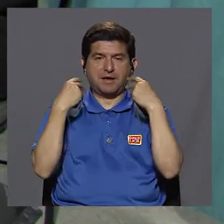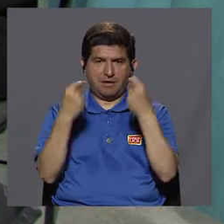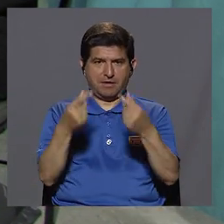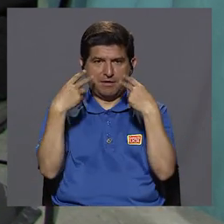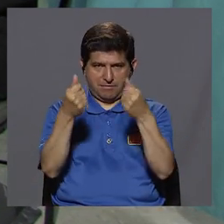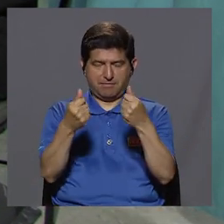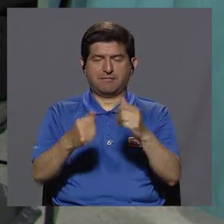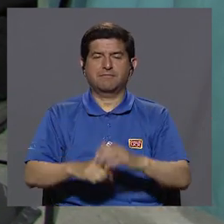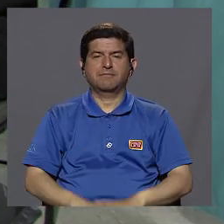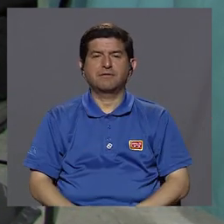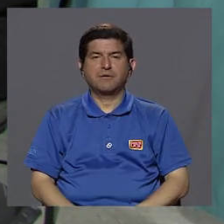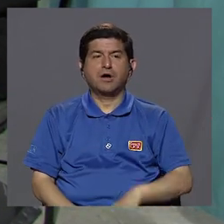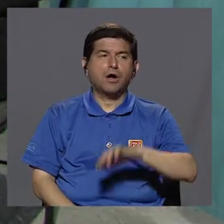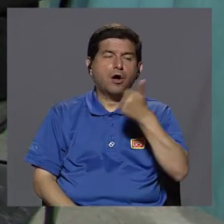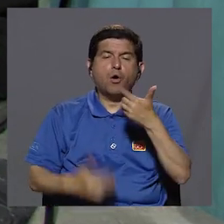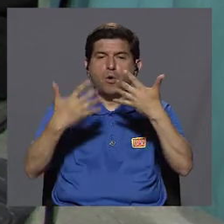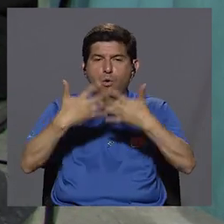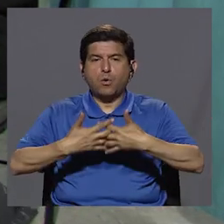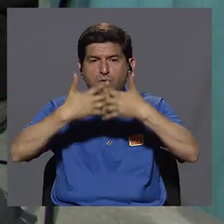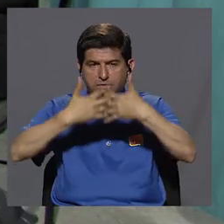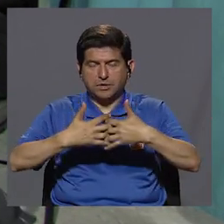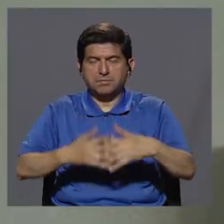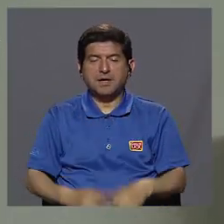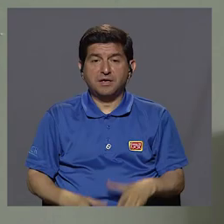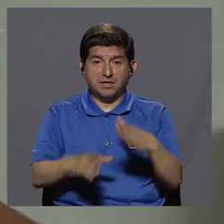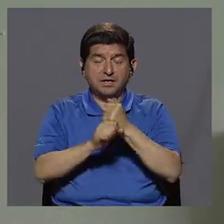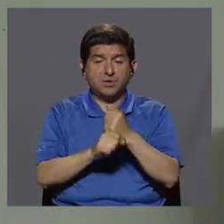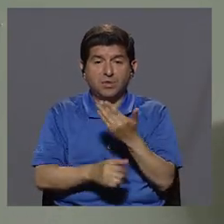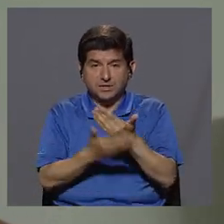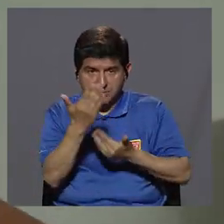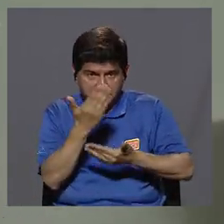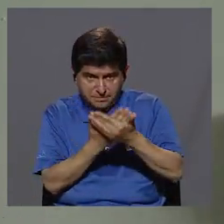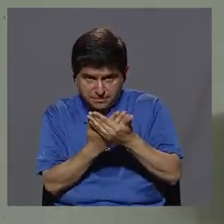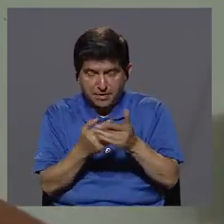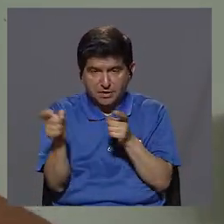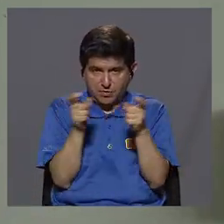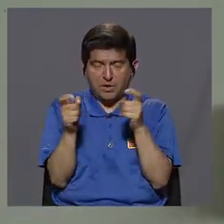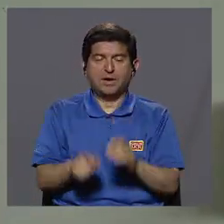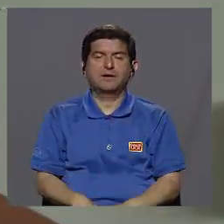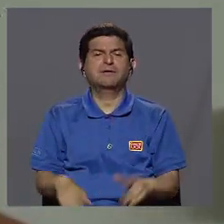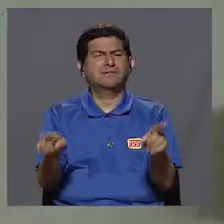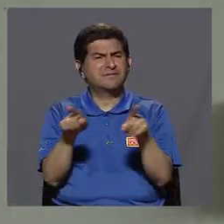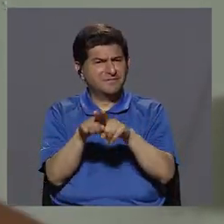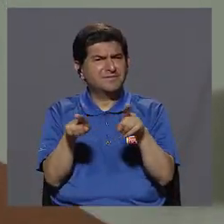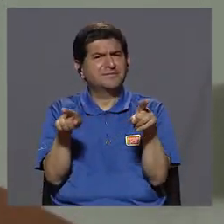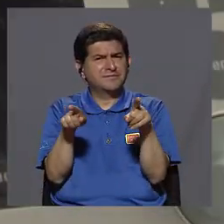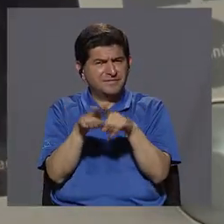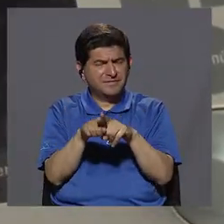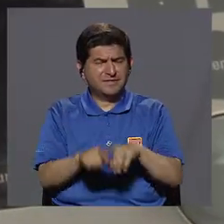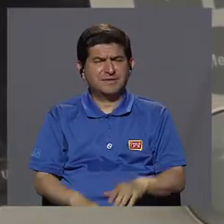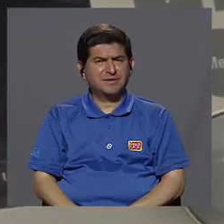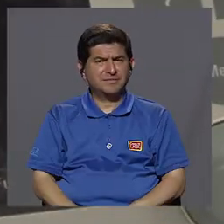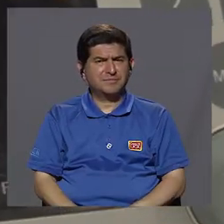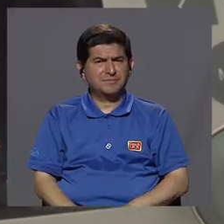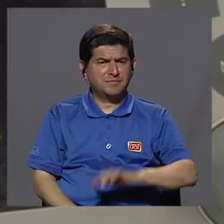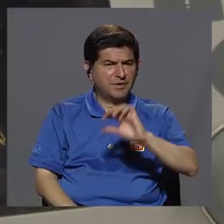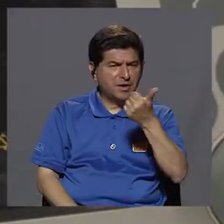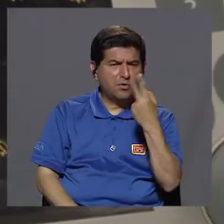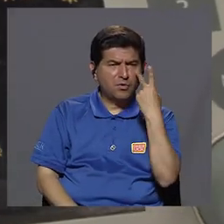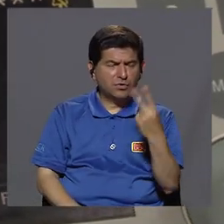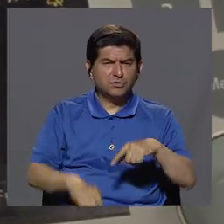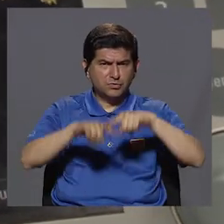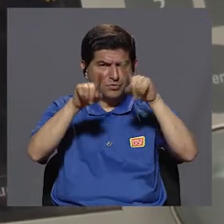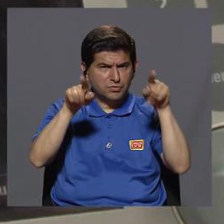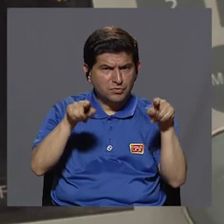máquina los automática algunas otras máquinas es manual ok y también se pone en el resto digamos para verlo el